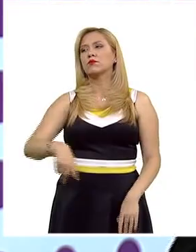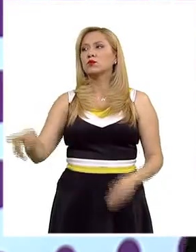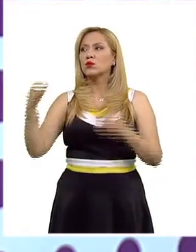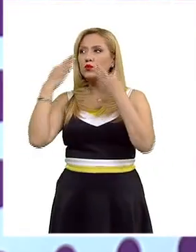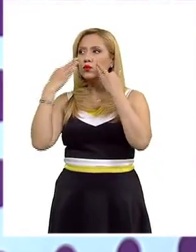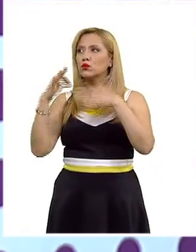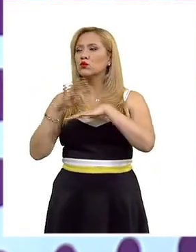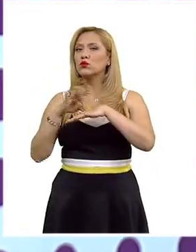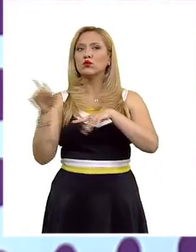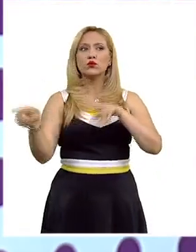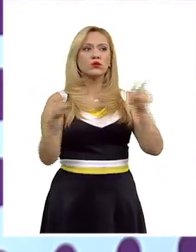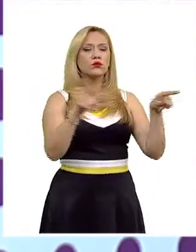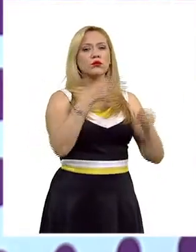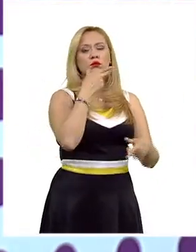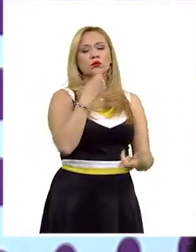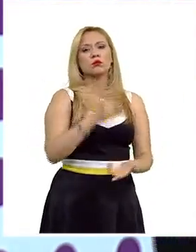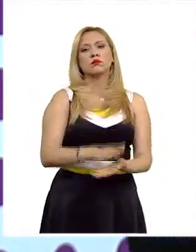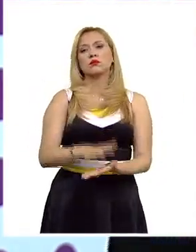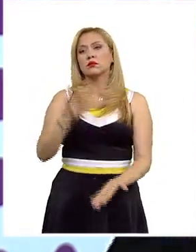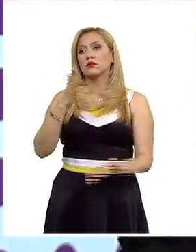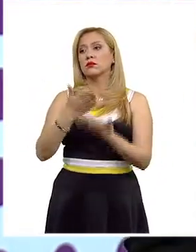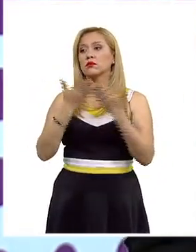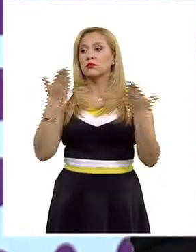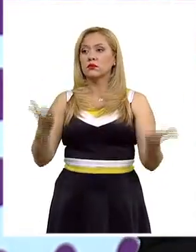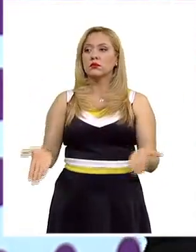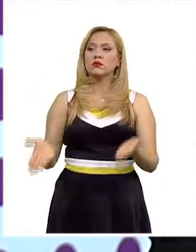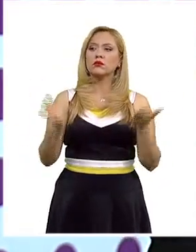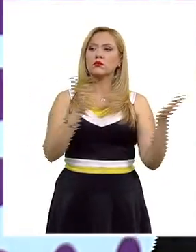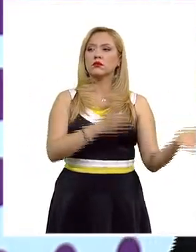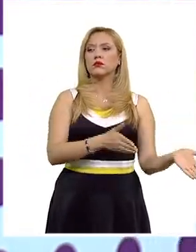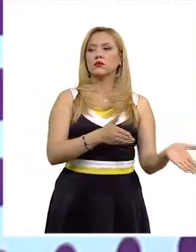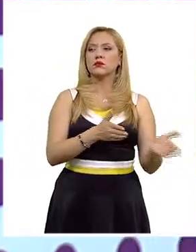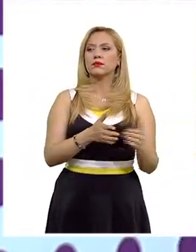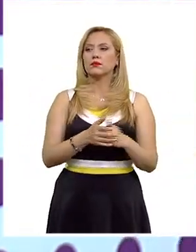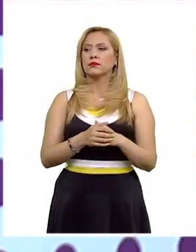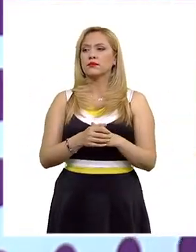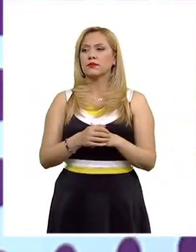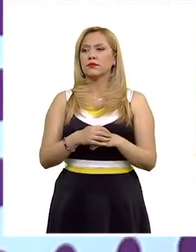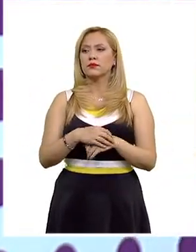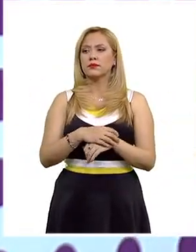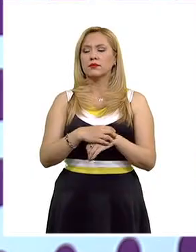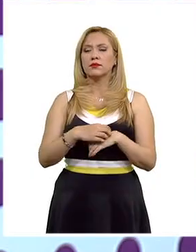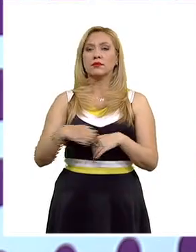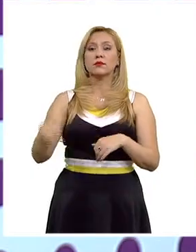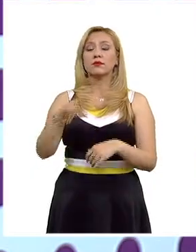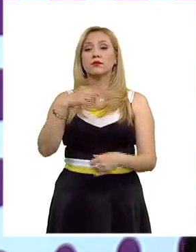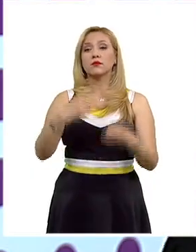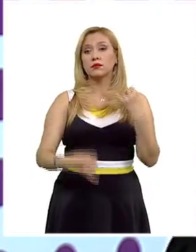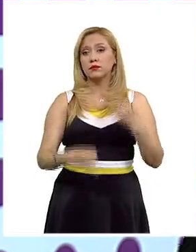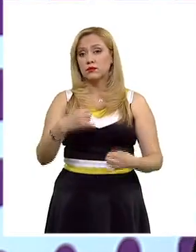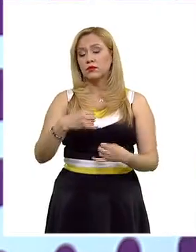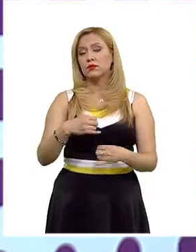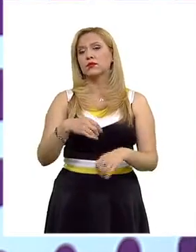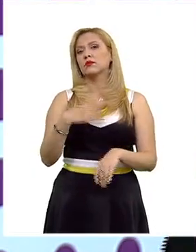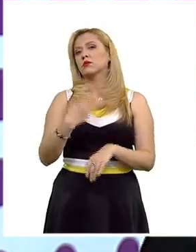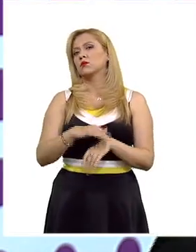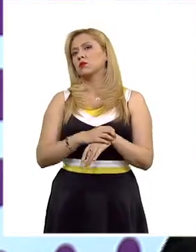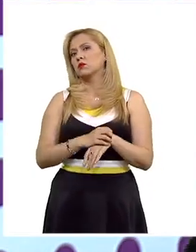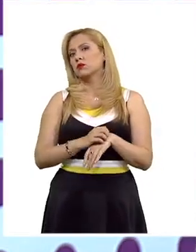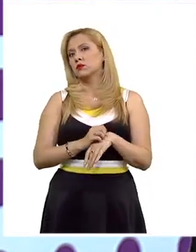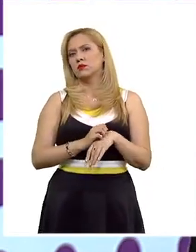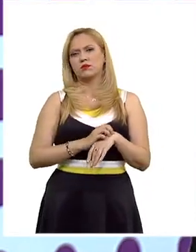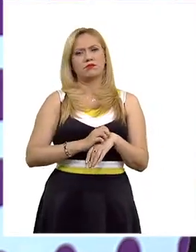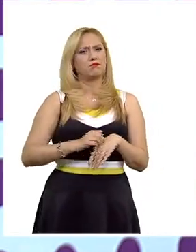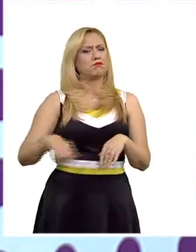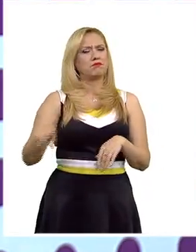testimonios, la mayoría han sido los hombres. Ahora, si hablamos en términos de operadores jurídicos, podemos tener marcos jurídicos como los